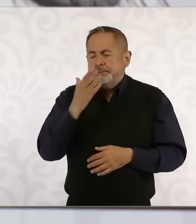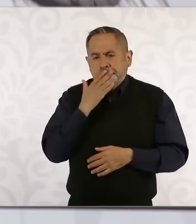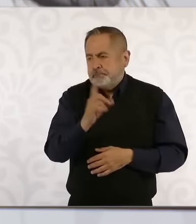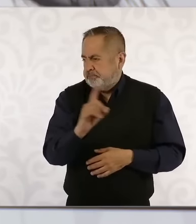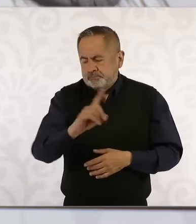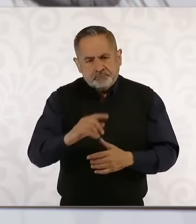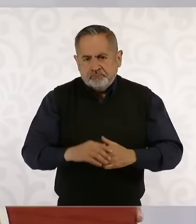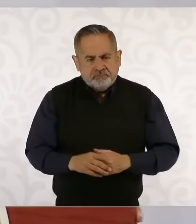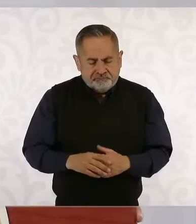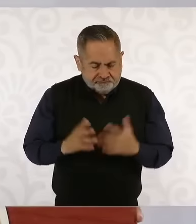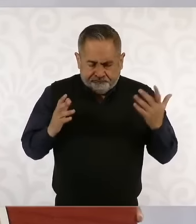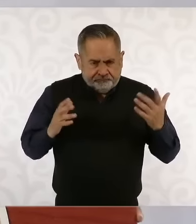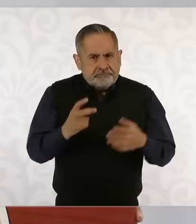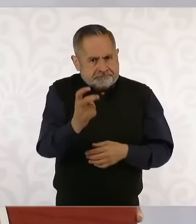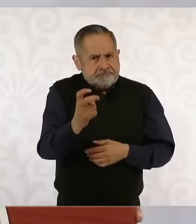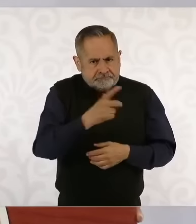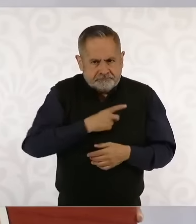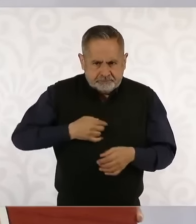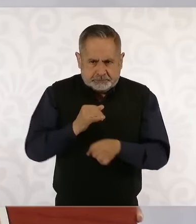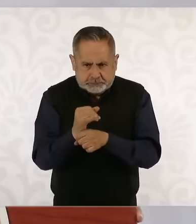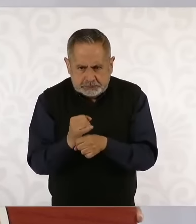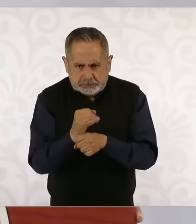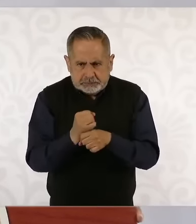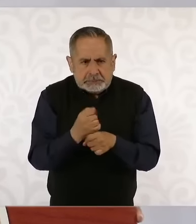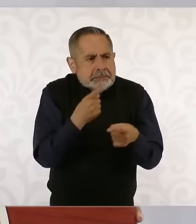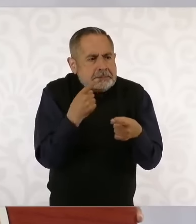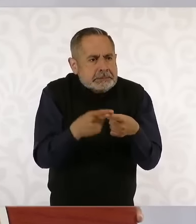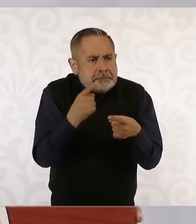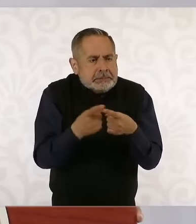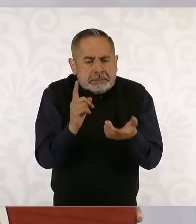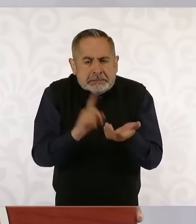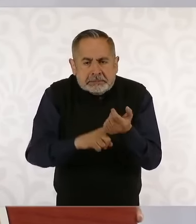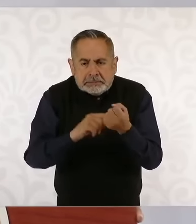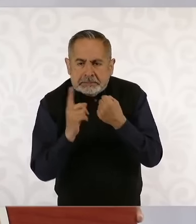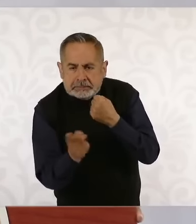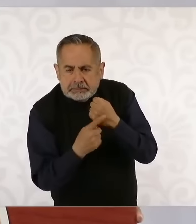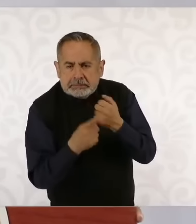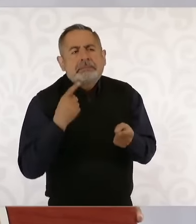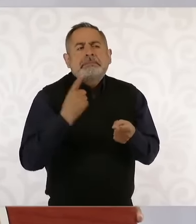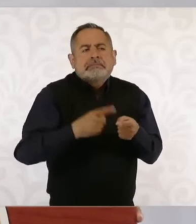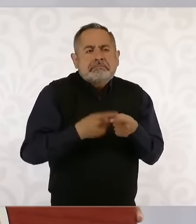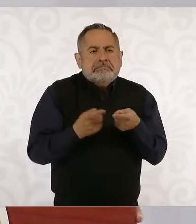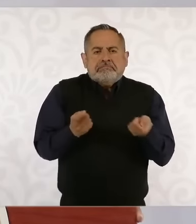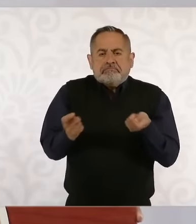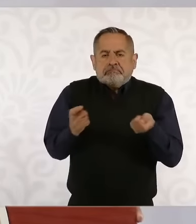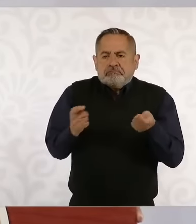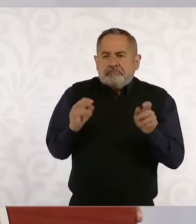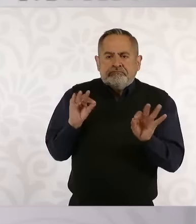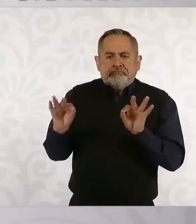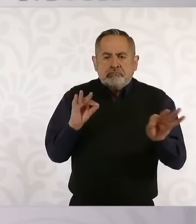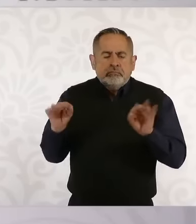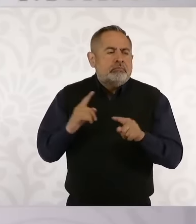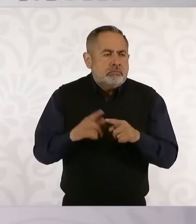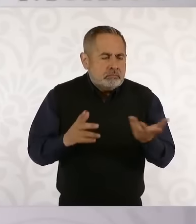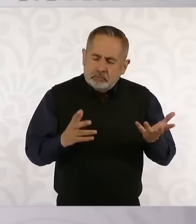claro que se tiene que investigar quiénes son estos grupos y trabajar junto con la Fiscalía